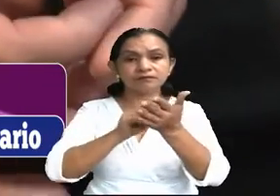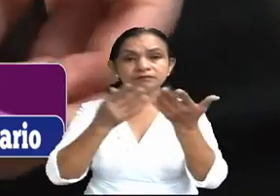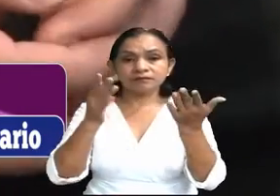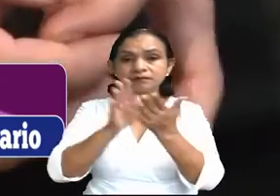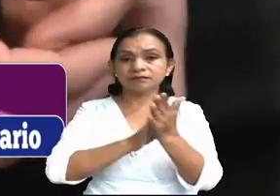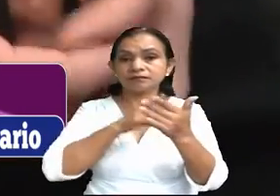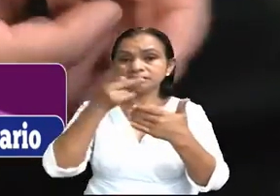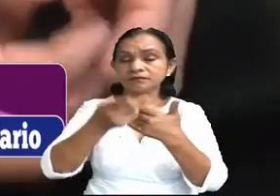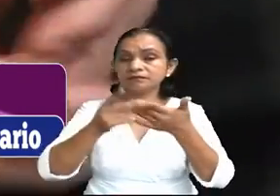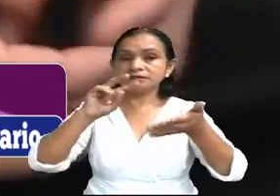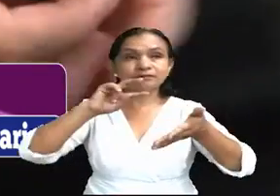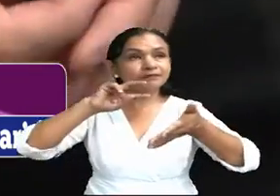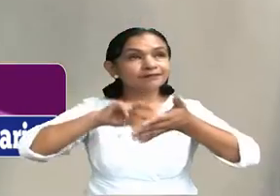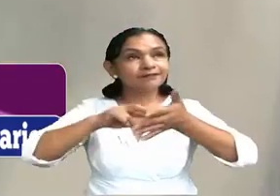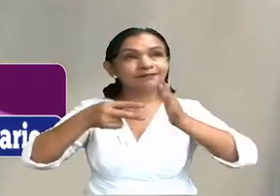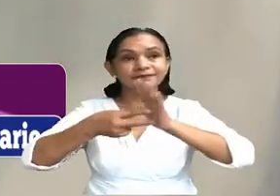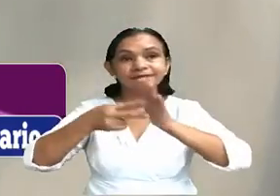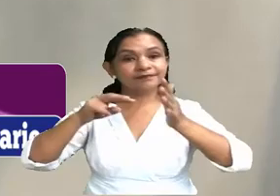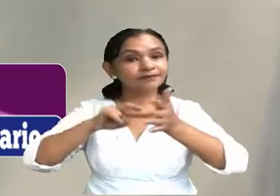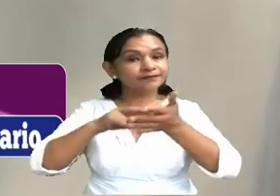Bueno, significa